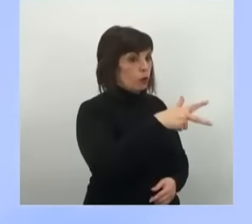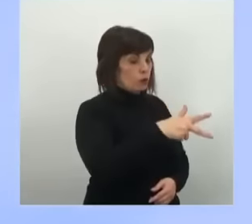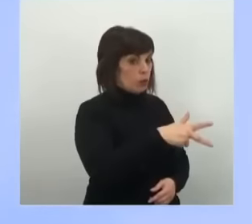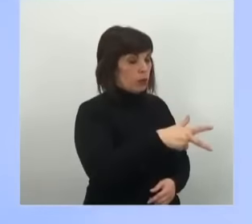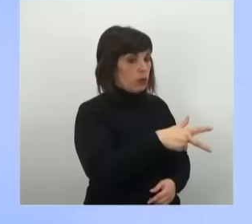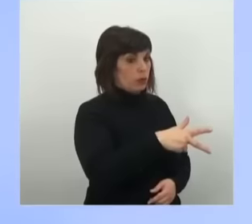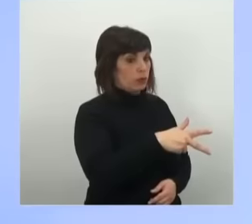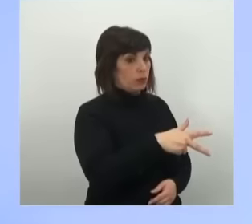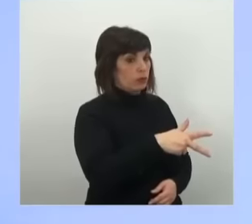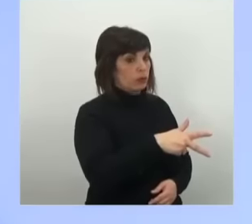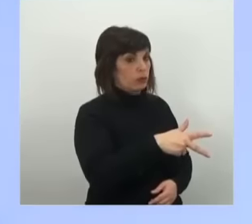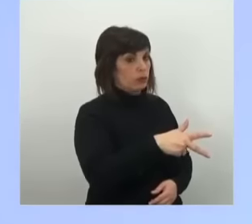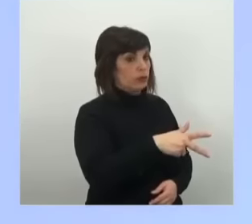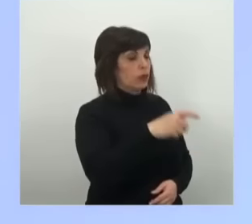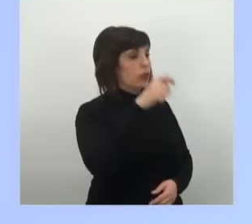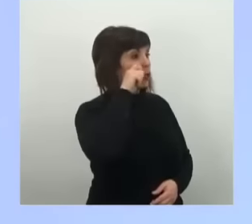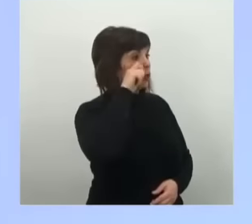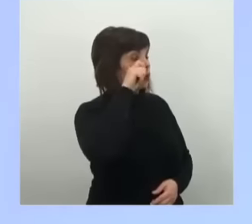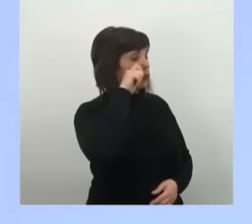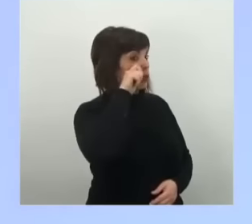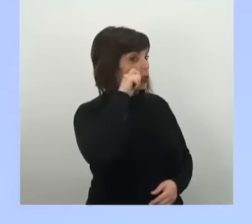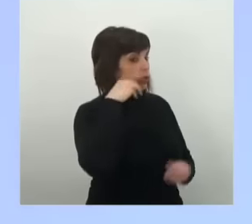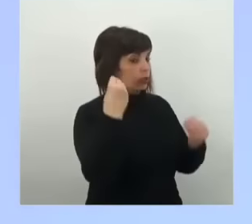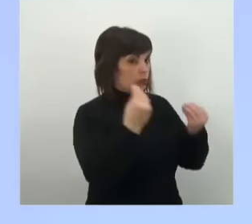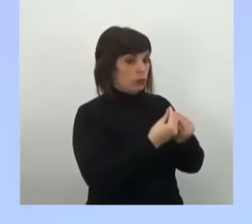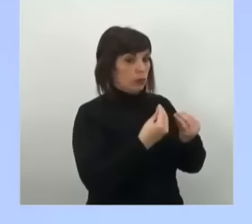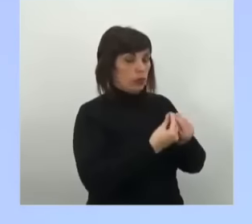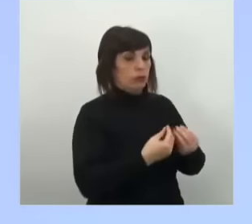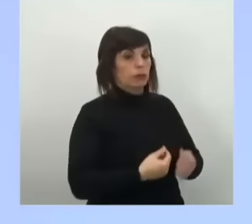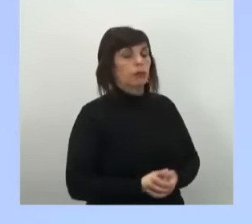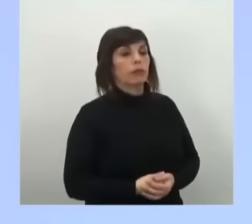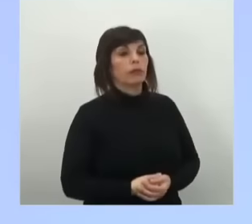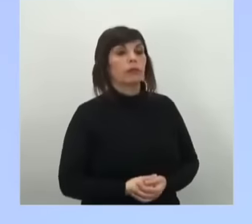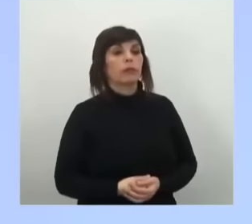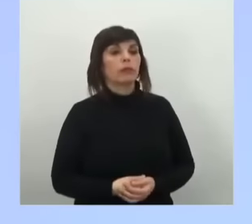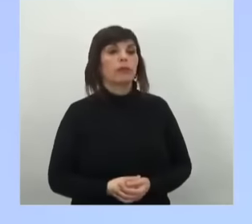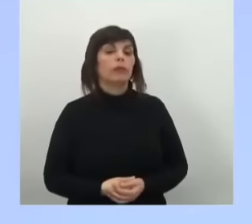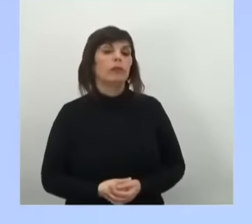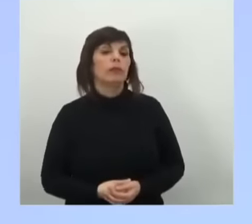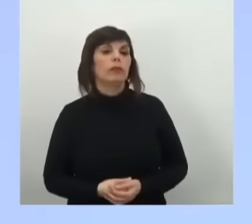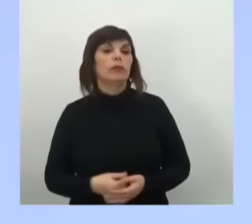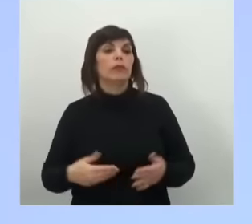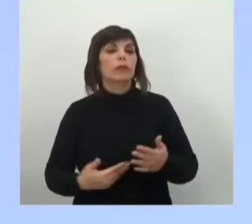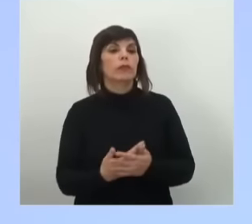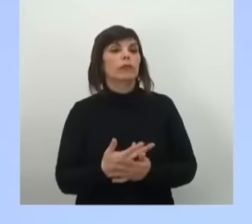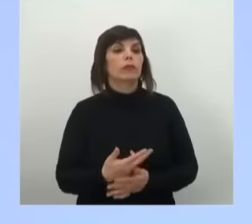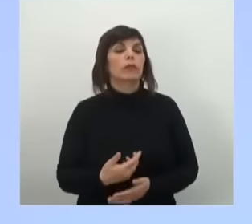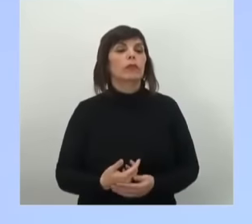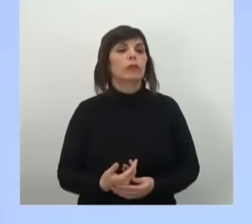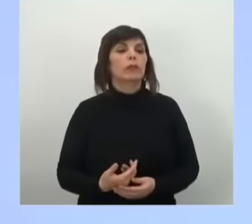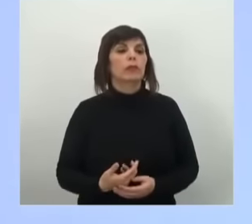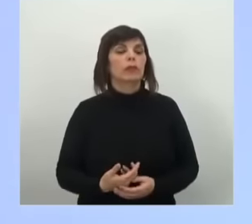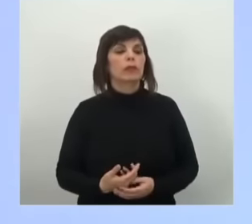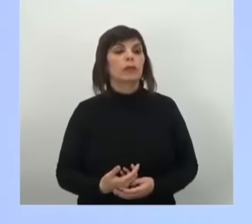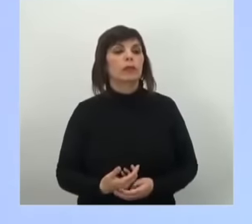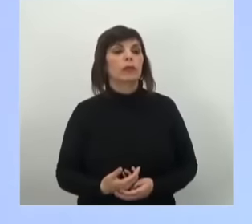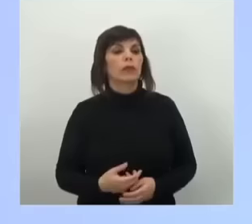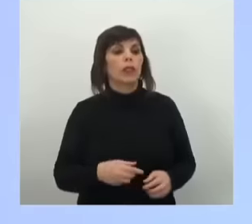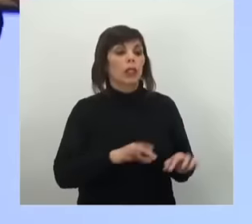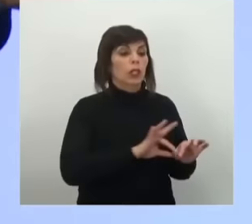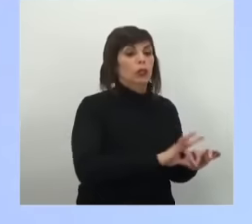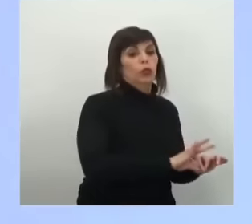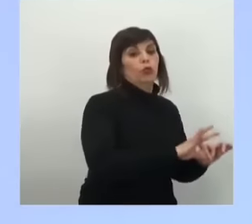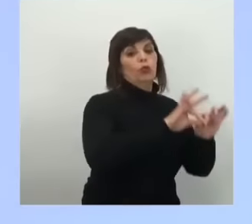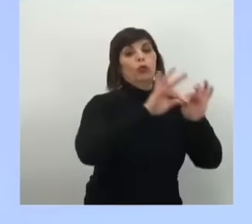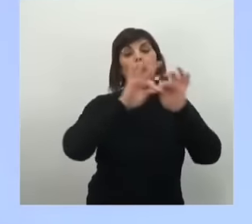si del otro lado estuviesen los turistas contigo así que fue lo que hice al otro día a la mañana me agarré el auto desde haber llevado donde vivo me